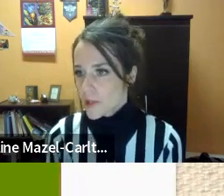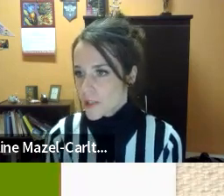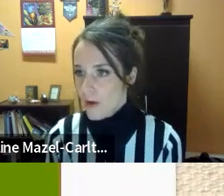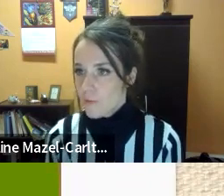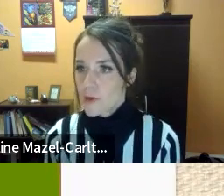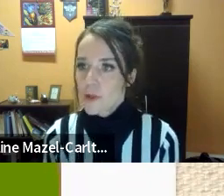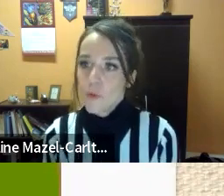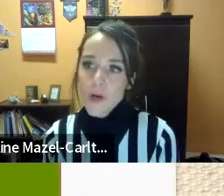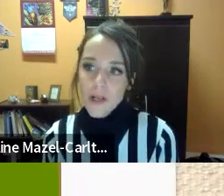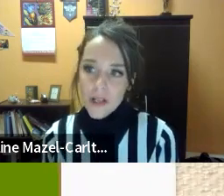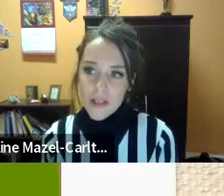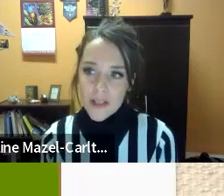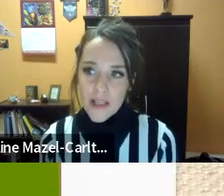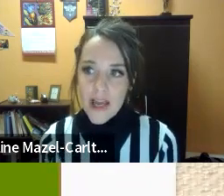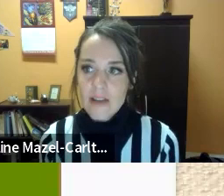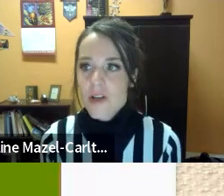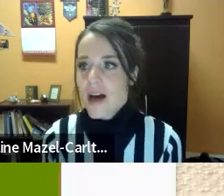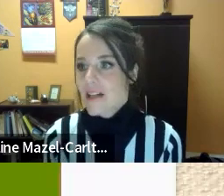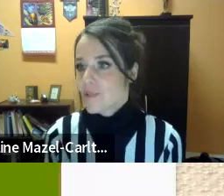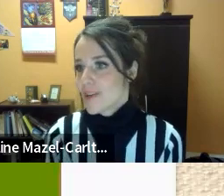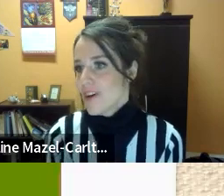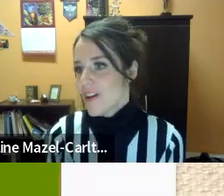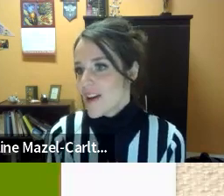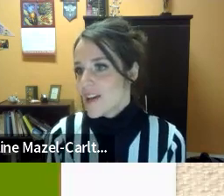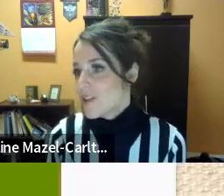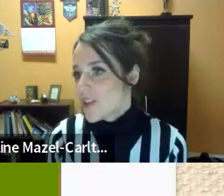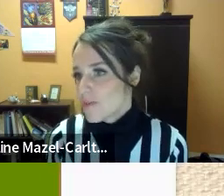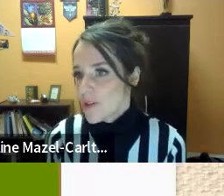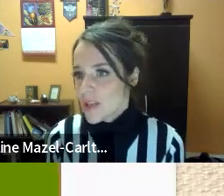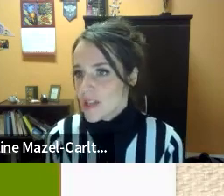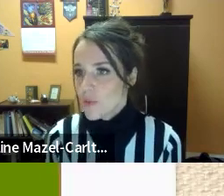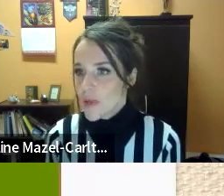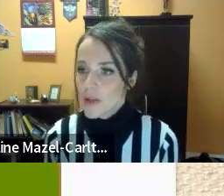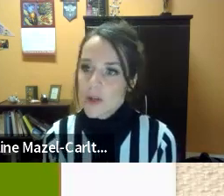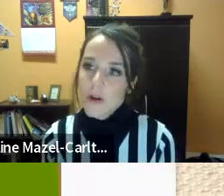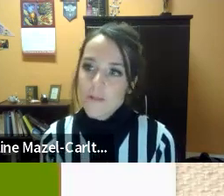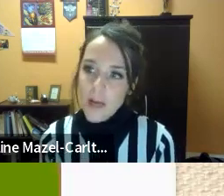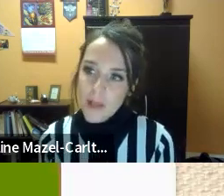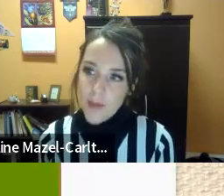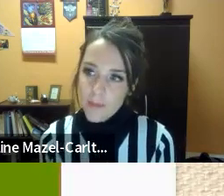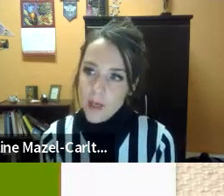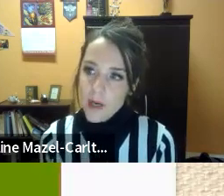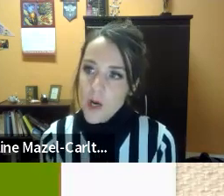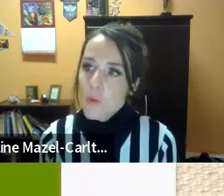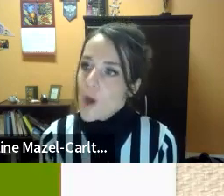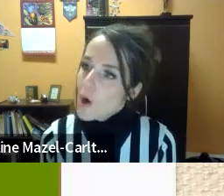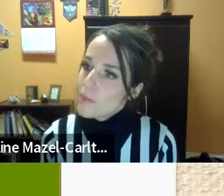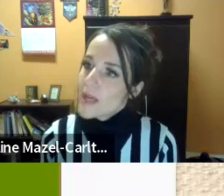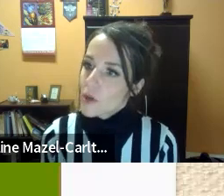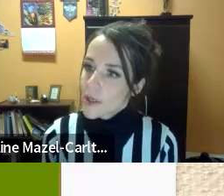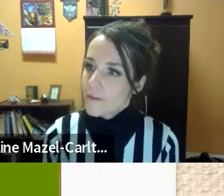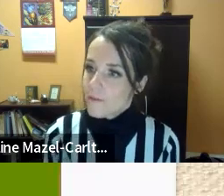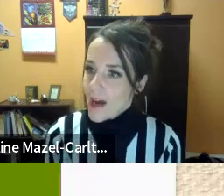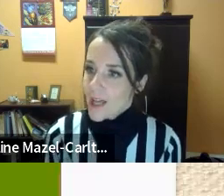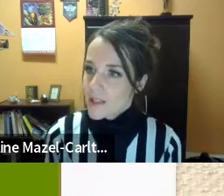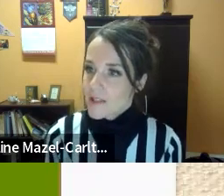independientemente de su papel, si ustedes mismos tienen esta batalla o están en un hospital psiquiátrico o en la comunidad, o si